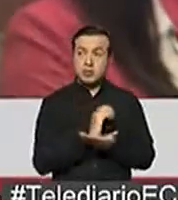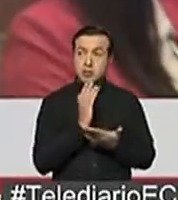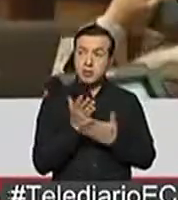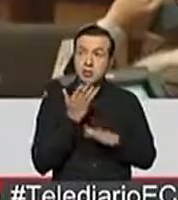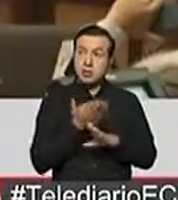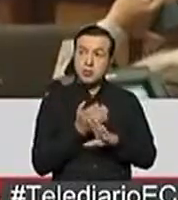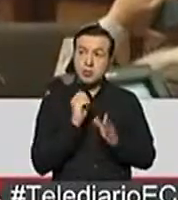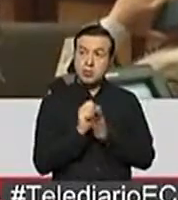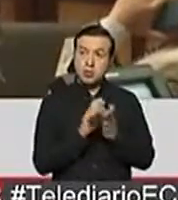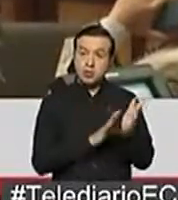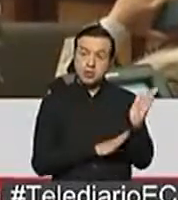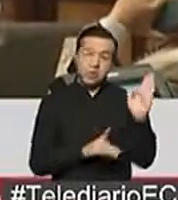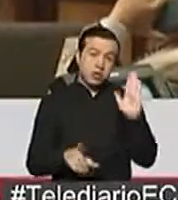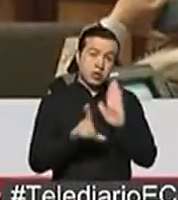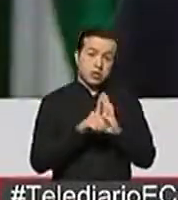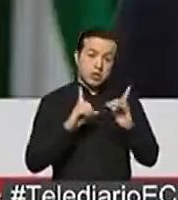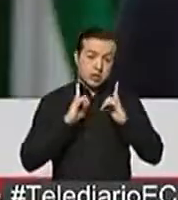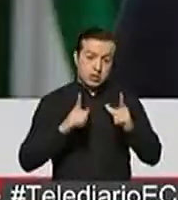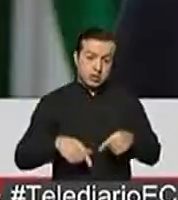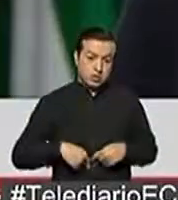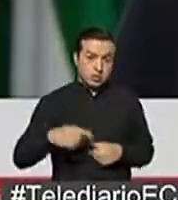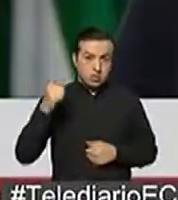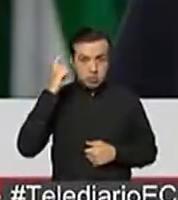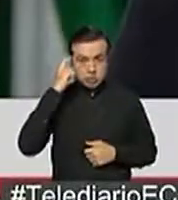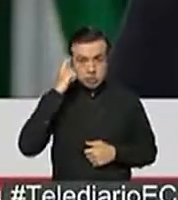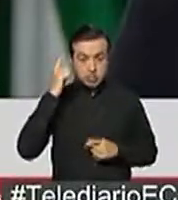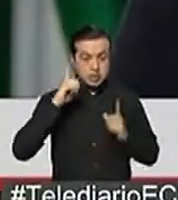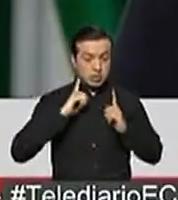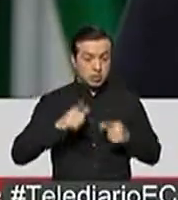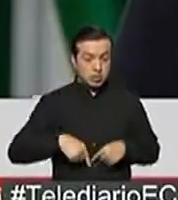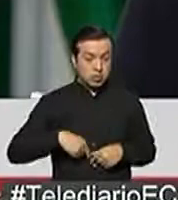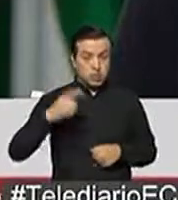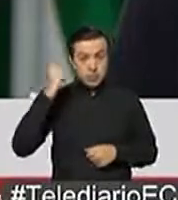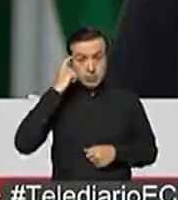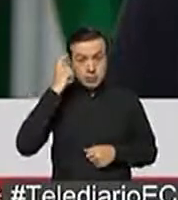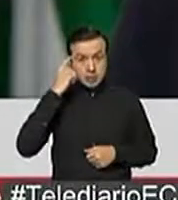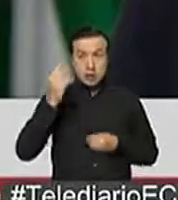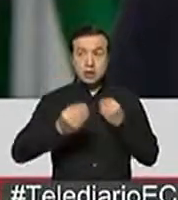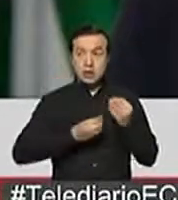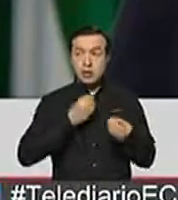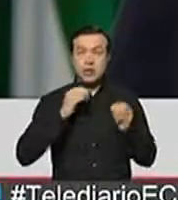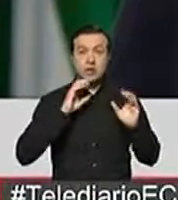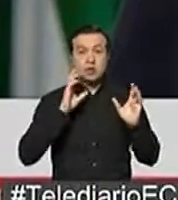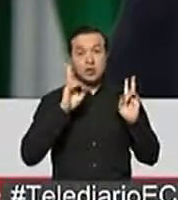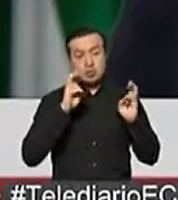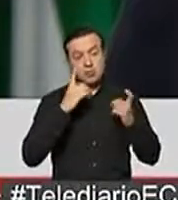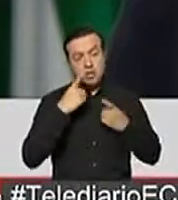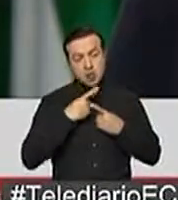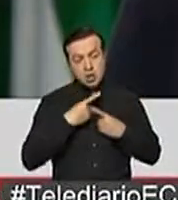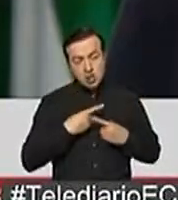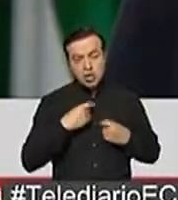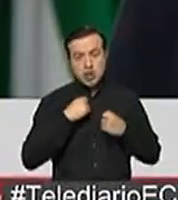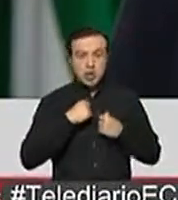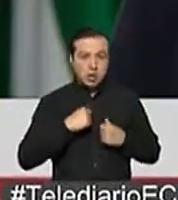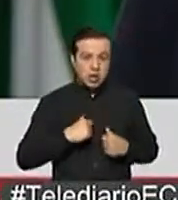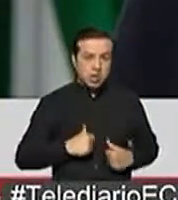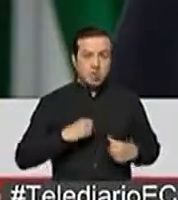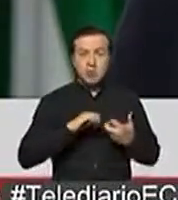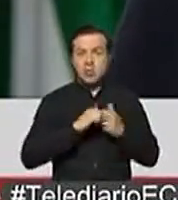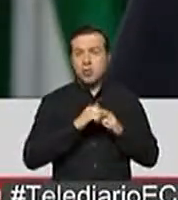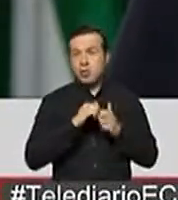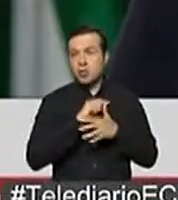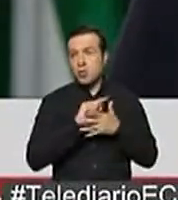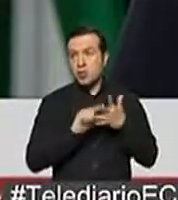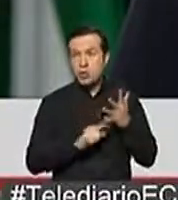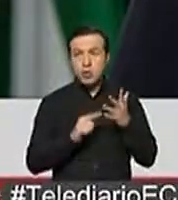el proyecto de ley de salud mental. La salud mental puede ser tratada los temas de depresión, los temas de esquizofrenia, los